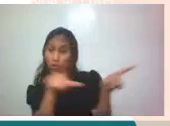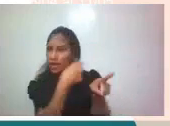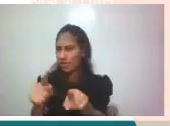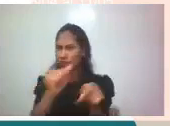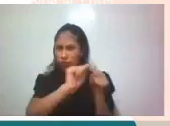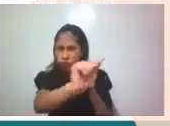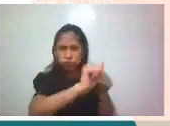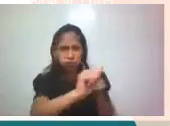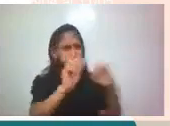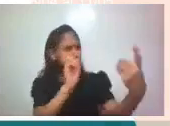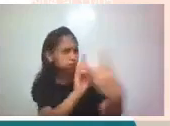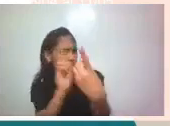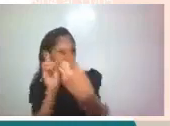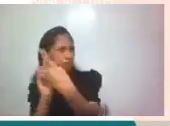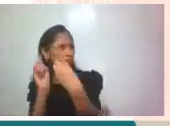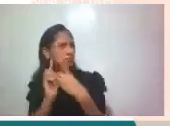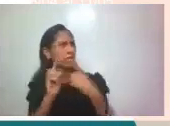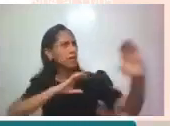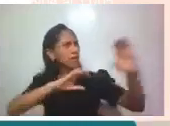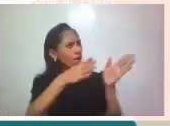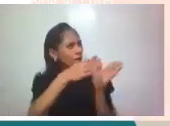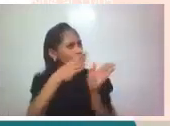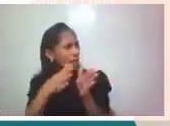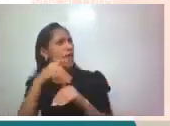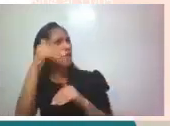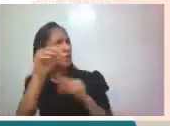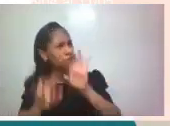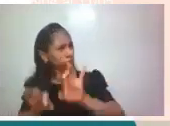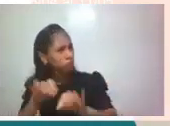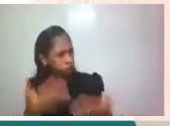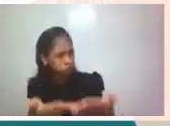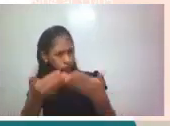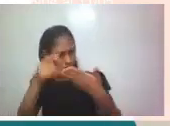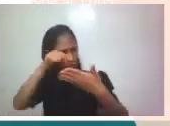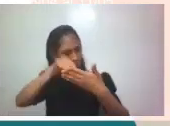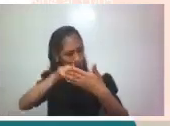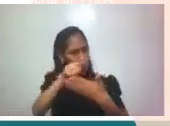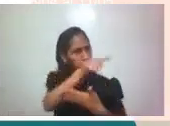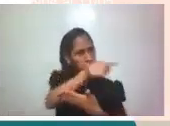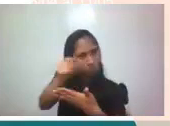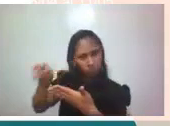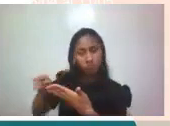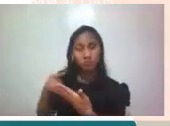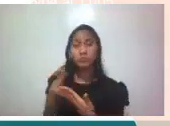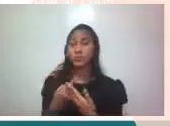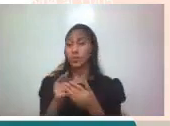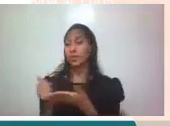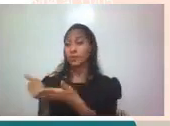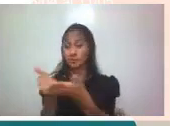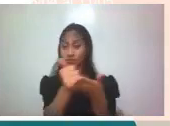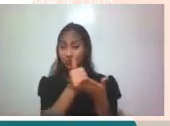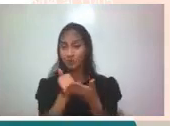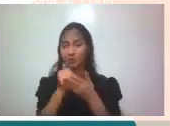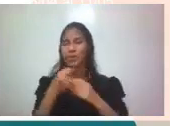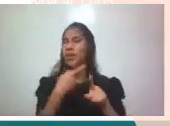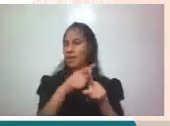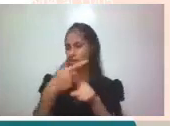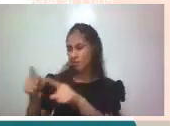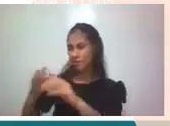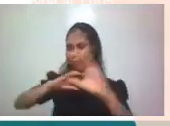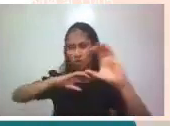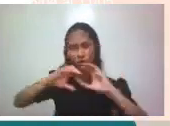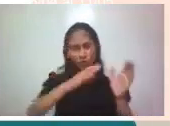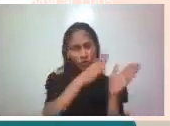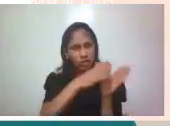de experiencias y lecciones aprendidas en la medida que retroalimentan constantemente nuestra propuesta y ciertamente el Estado